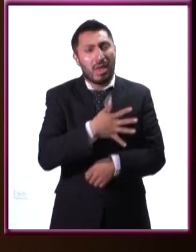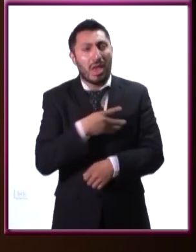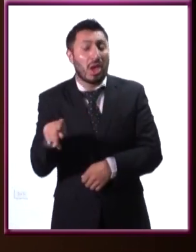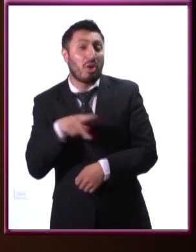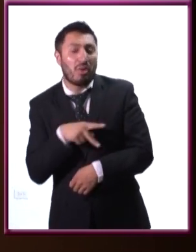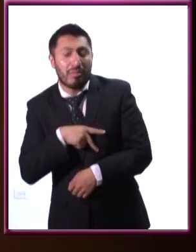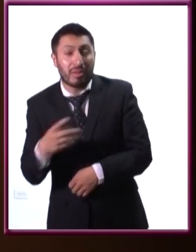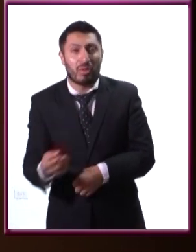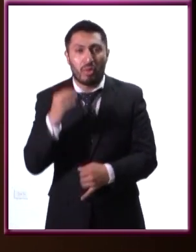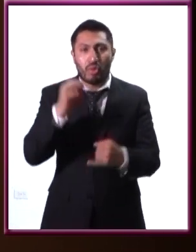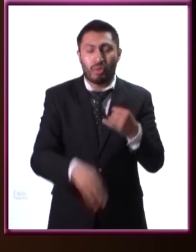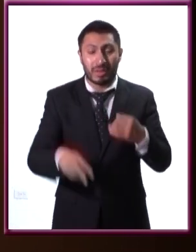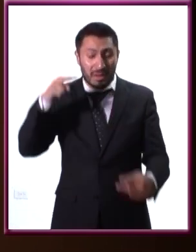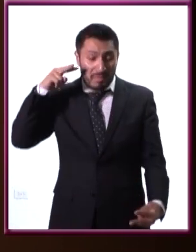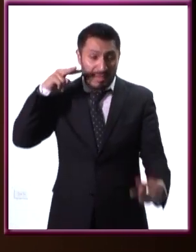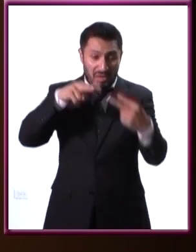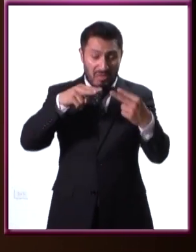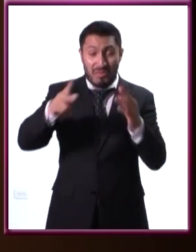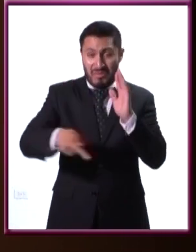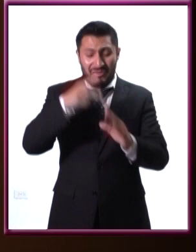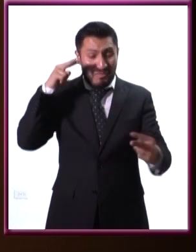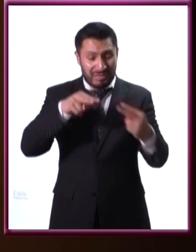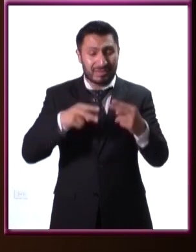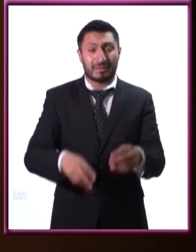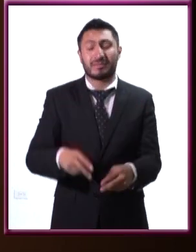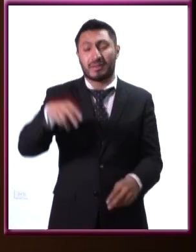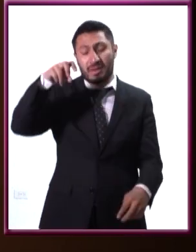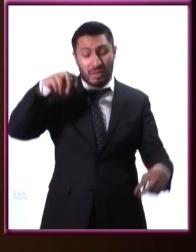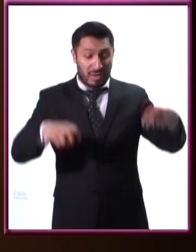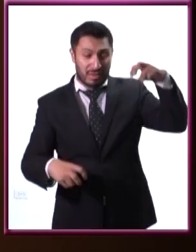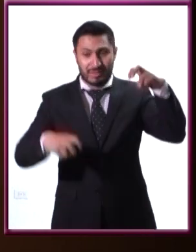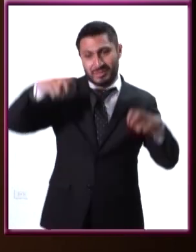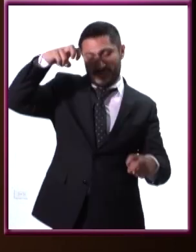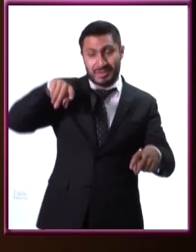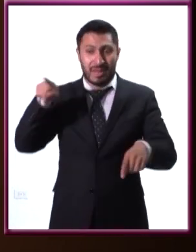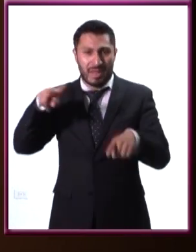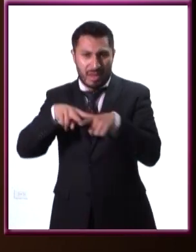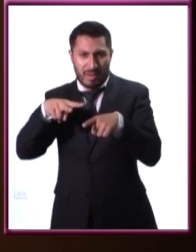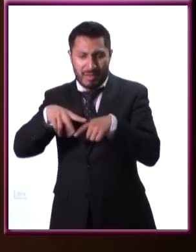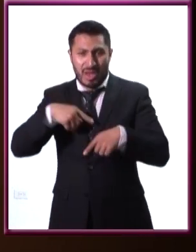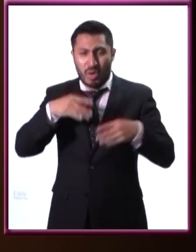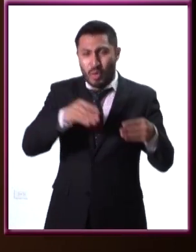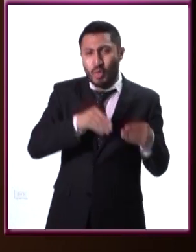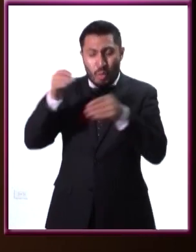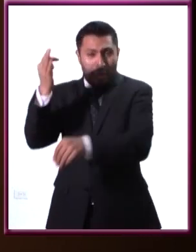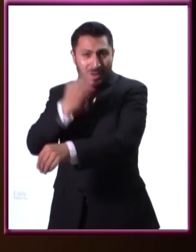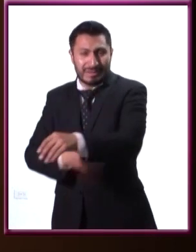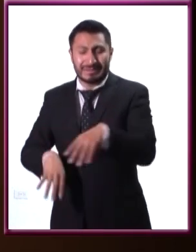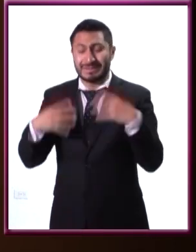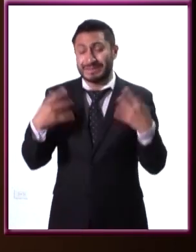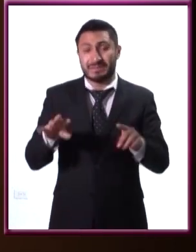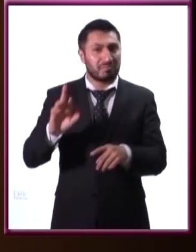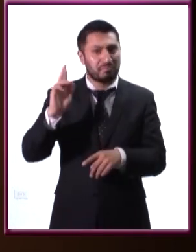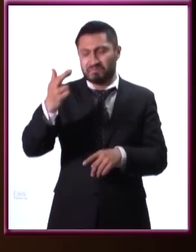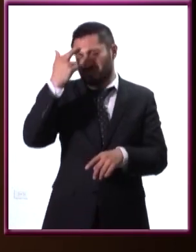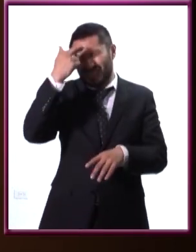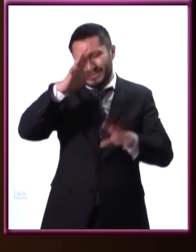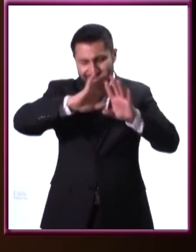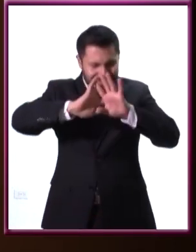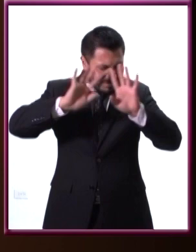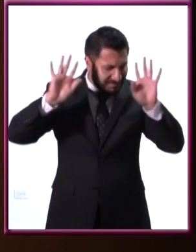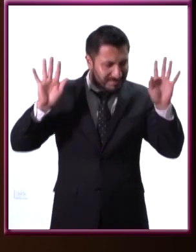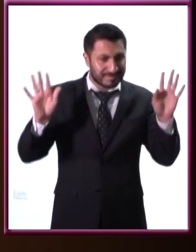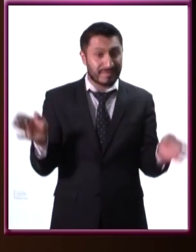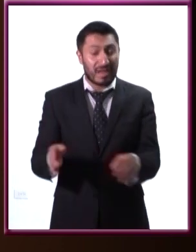hijo. La última vez que lo vi, estaba entre el sube y baja y la resbaladilla del parque al que lo llevaba por las tardes. No